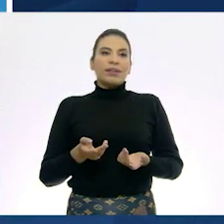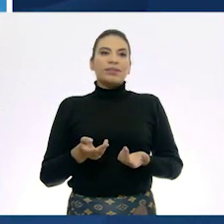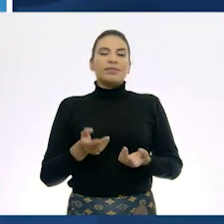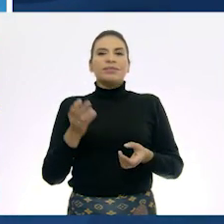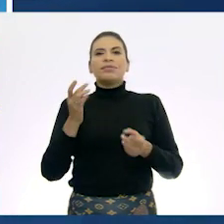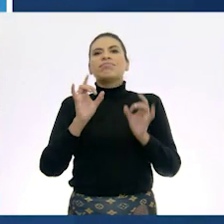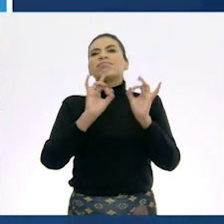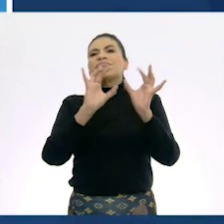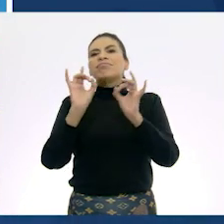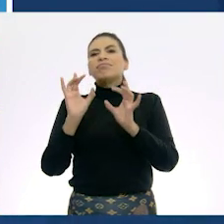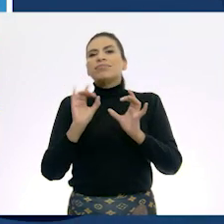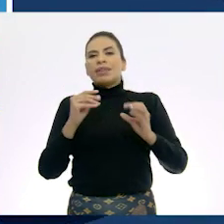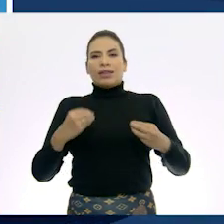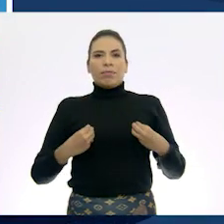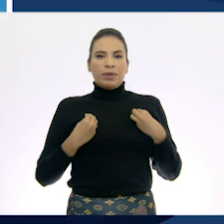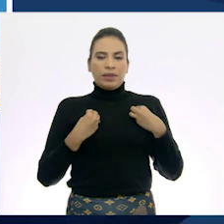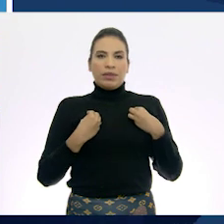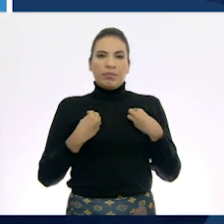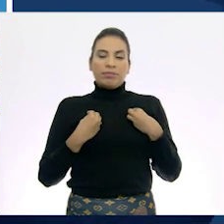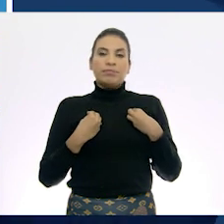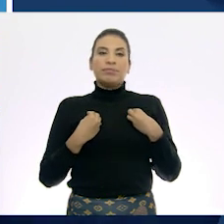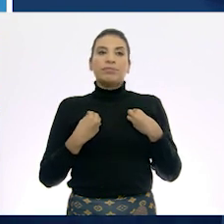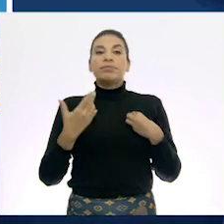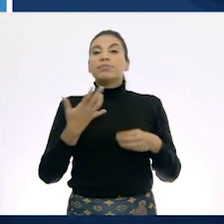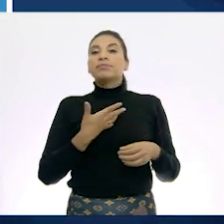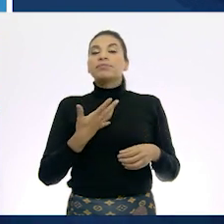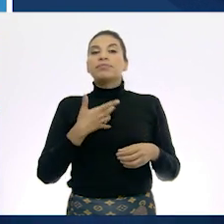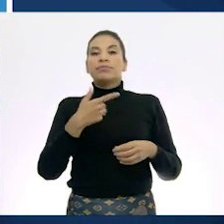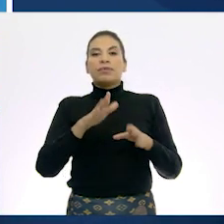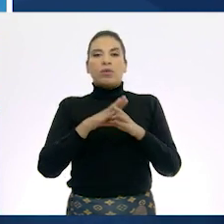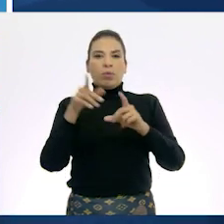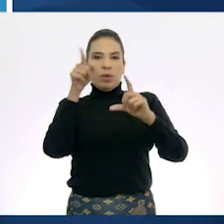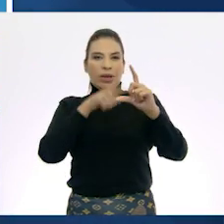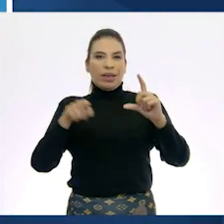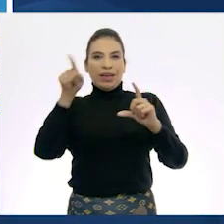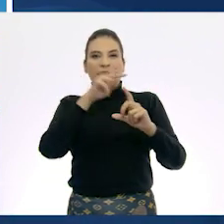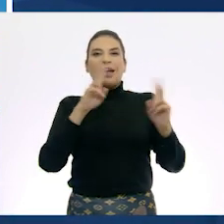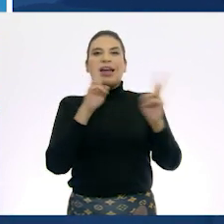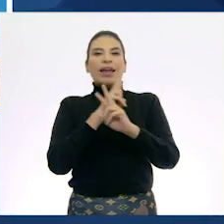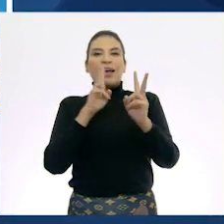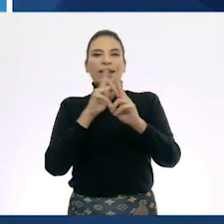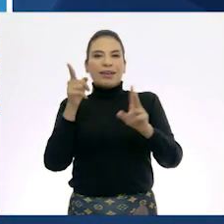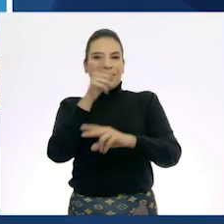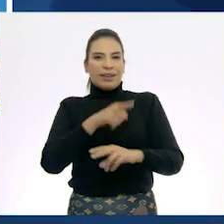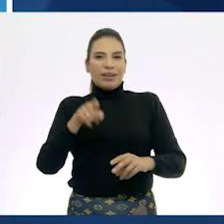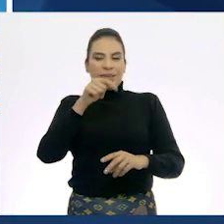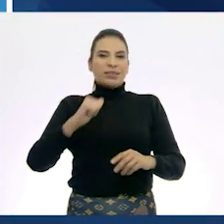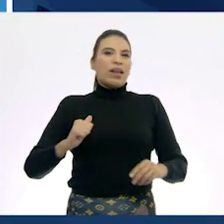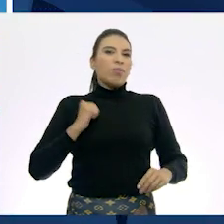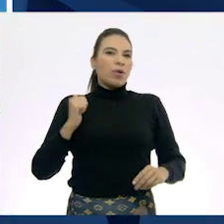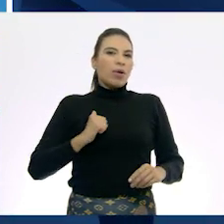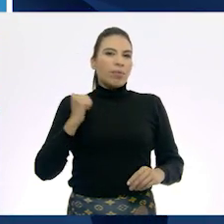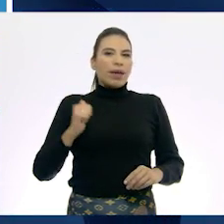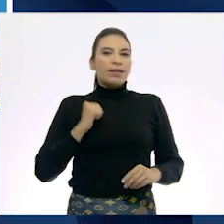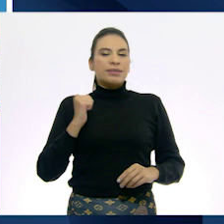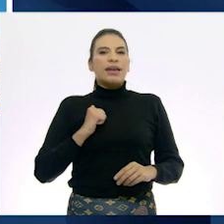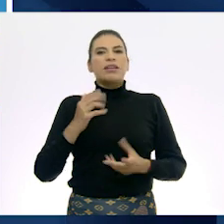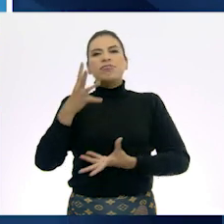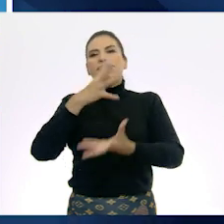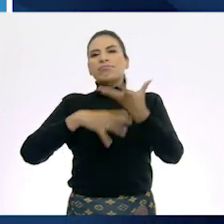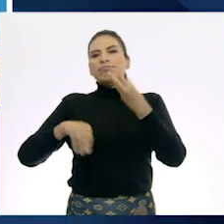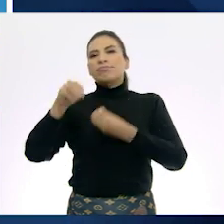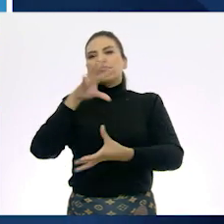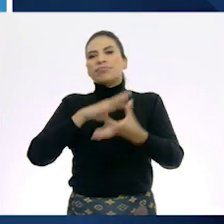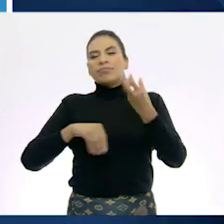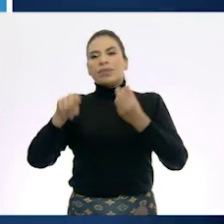entre otras situaciones de nuestra vida, ¿no? Aquí tenemos la energía eólica. Esta se aprovecha o se obtiene propiamente